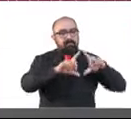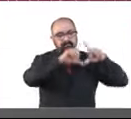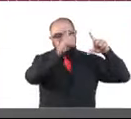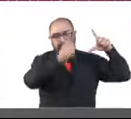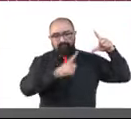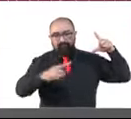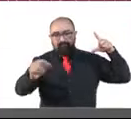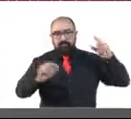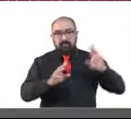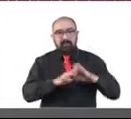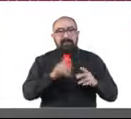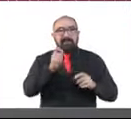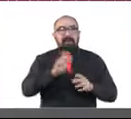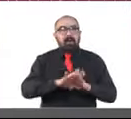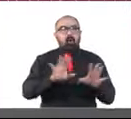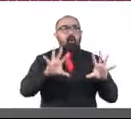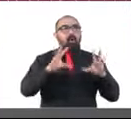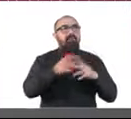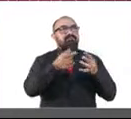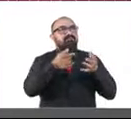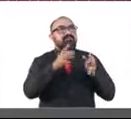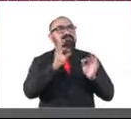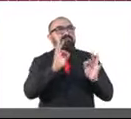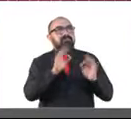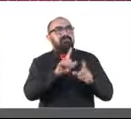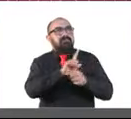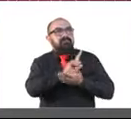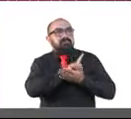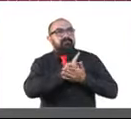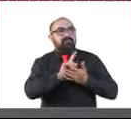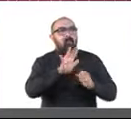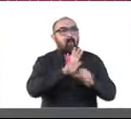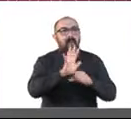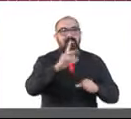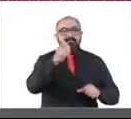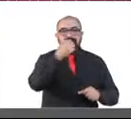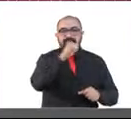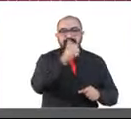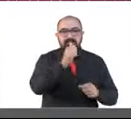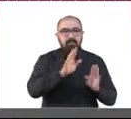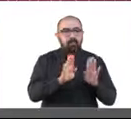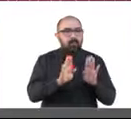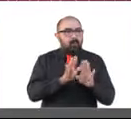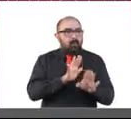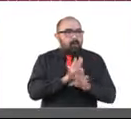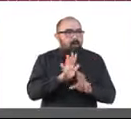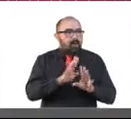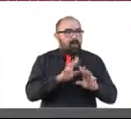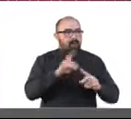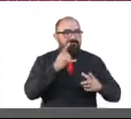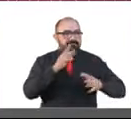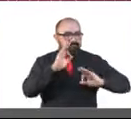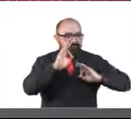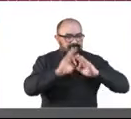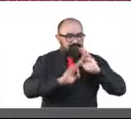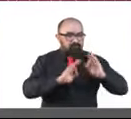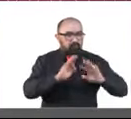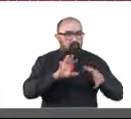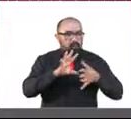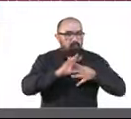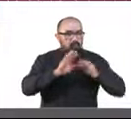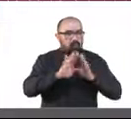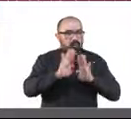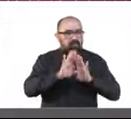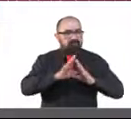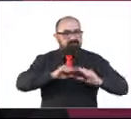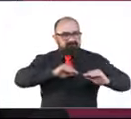de calidad del aire en esta comisión ambiental se está orientando para hacer una, digamos,